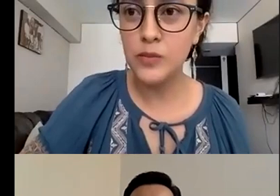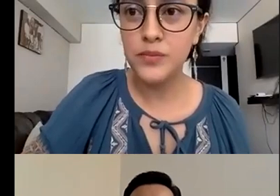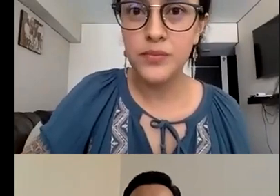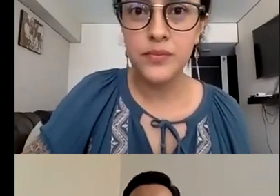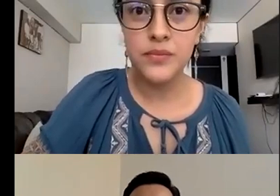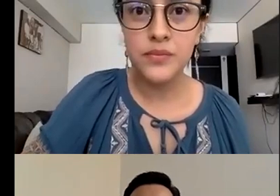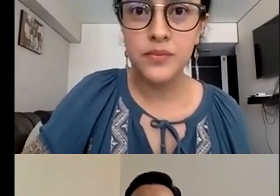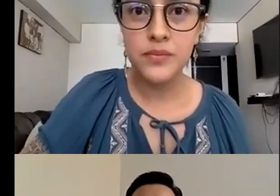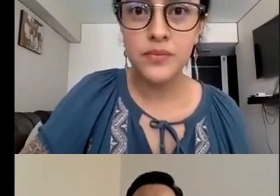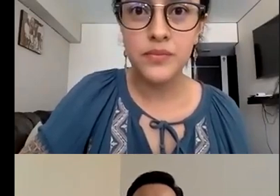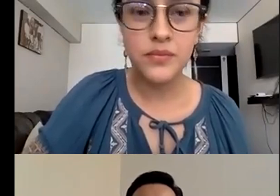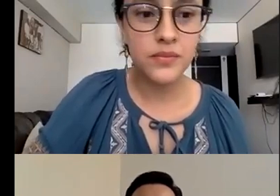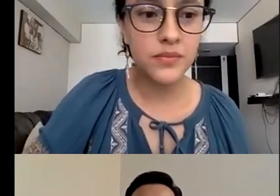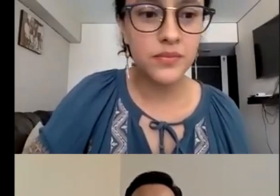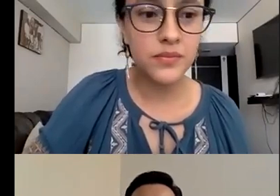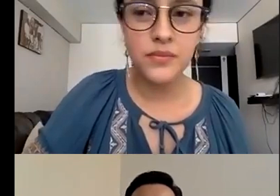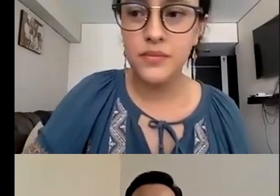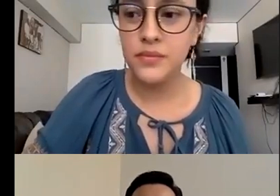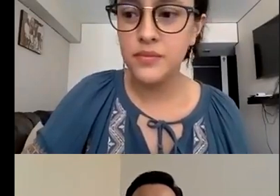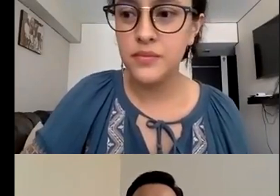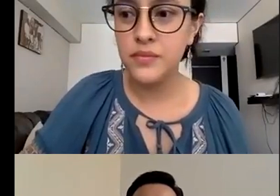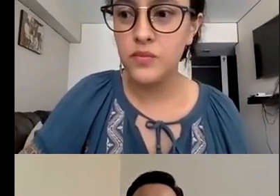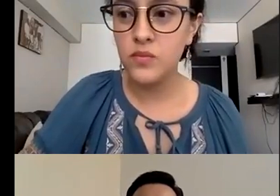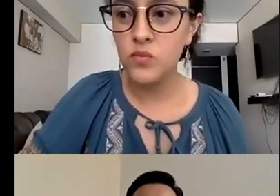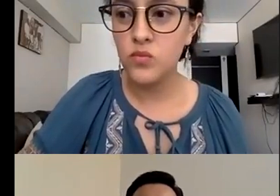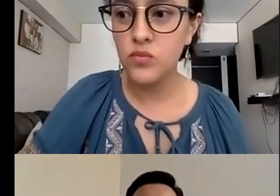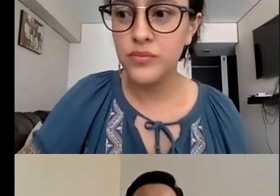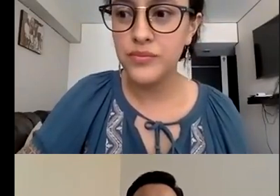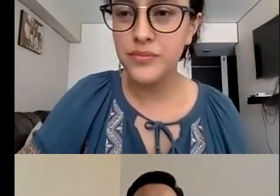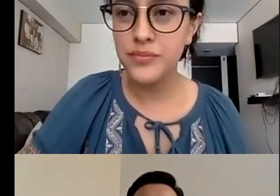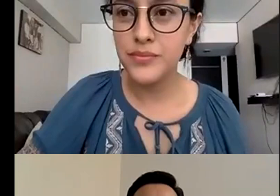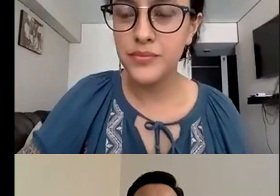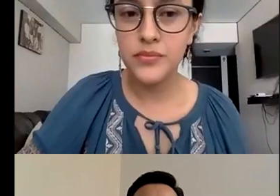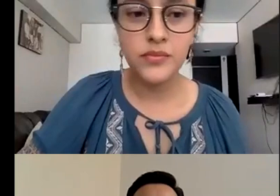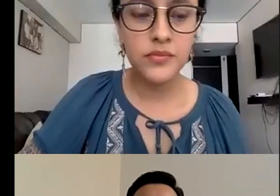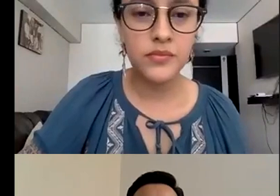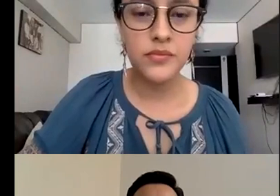Sí. Toda vez que está ya en las...